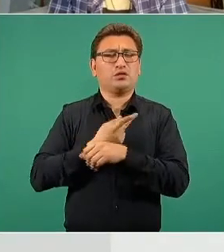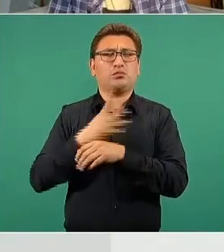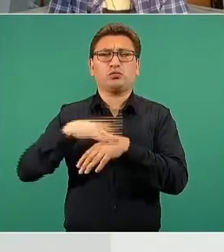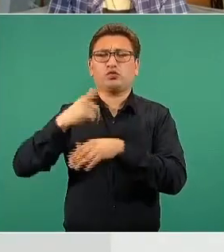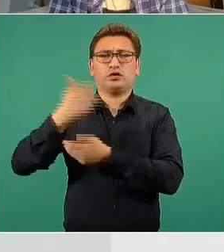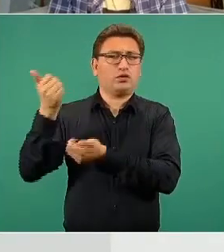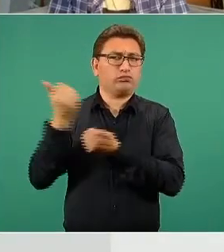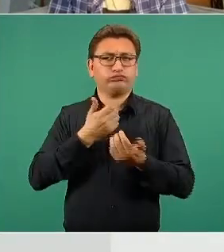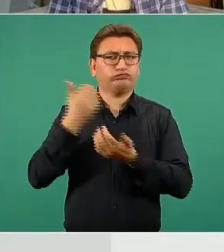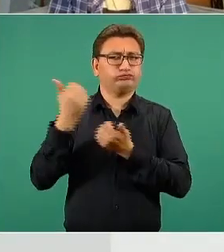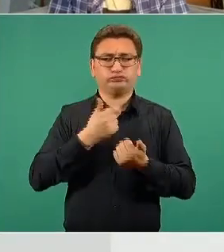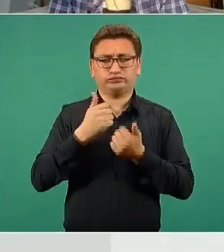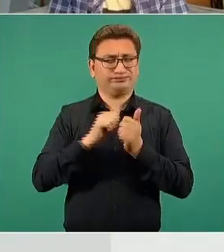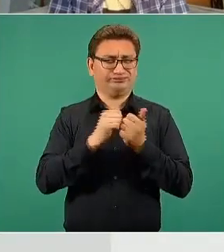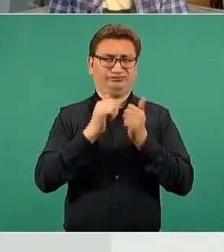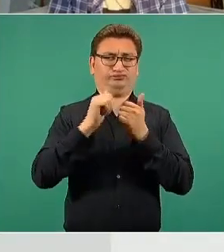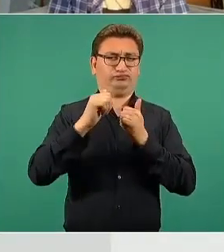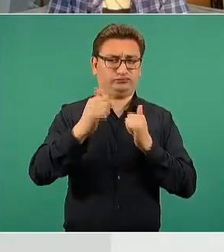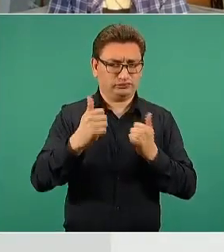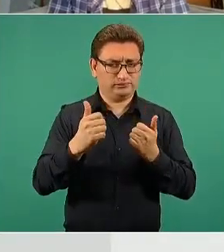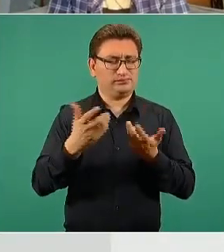vacuna? ¿Por qué el retraso en